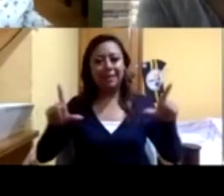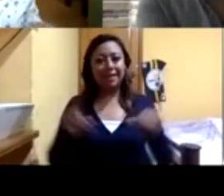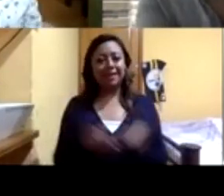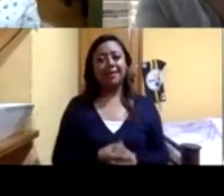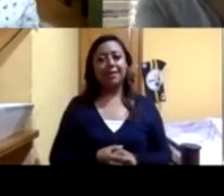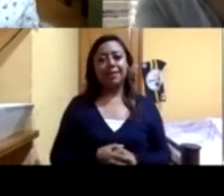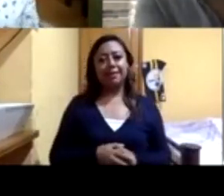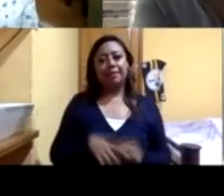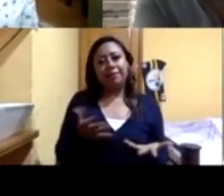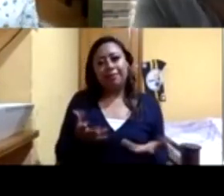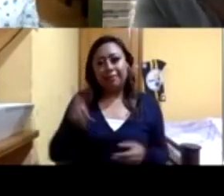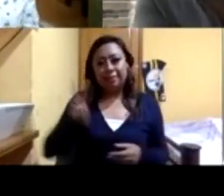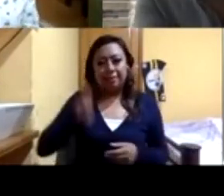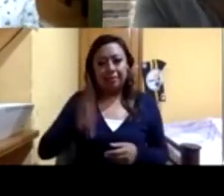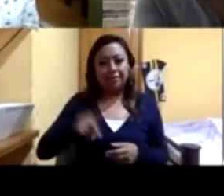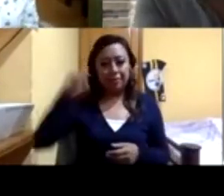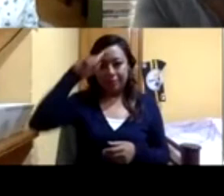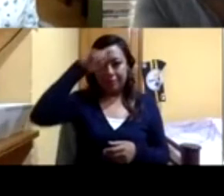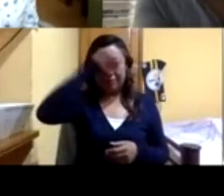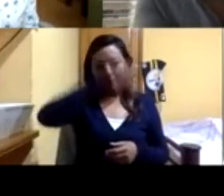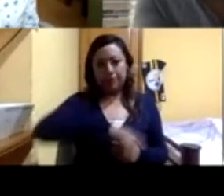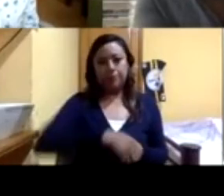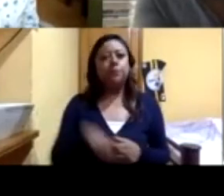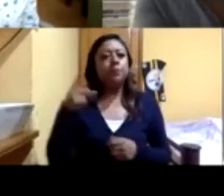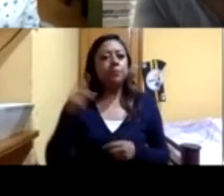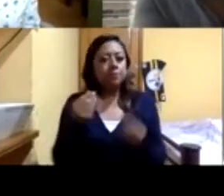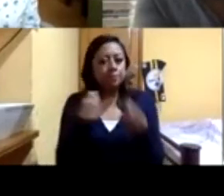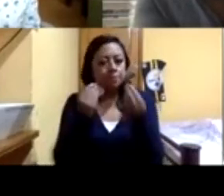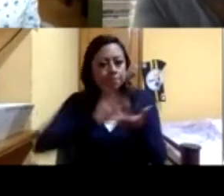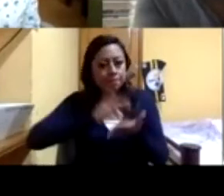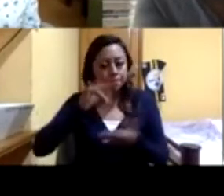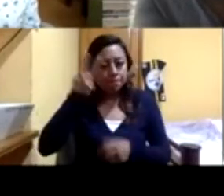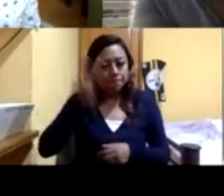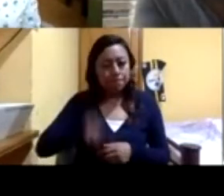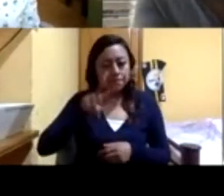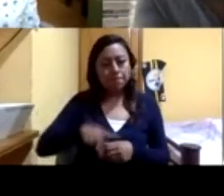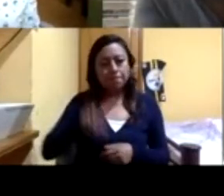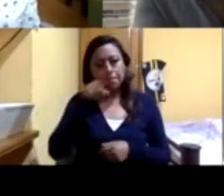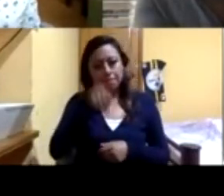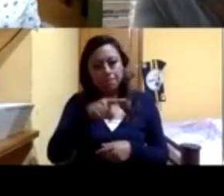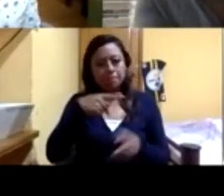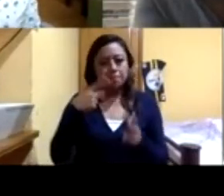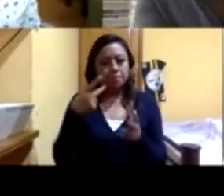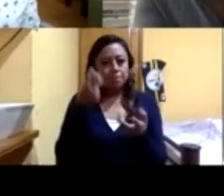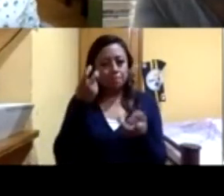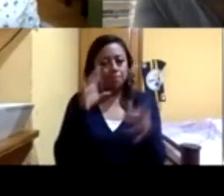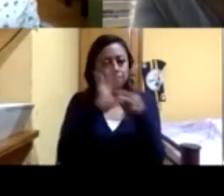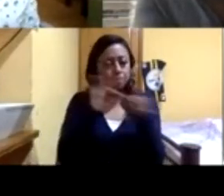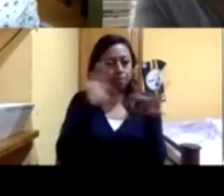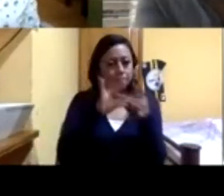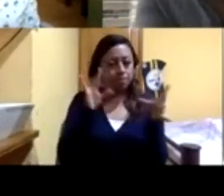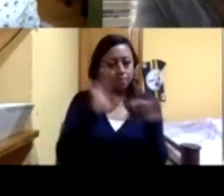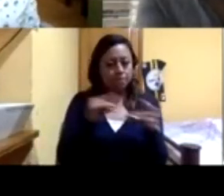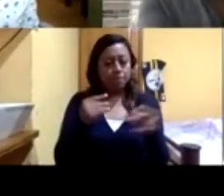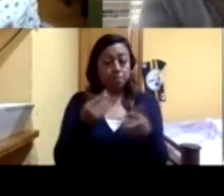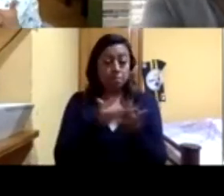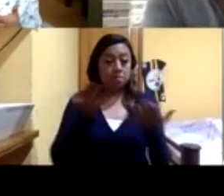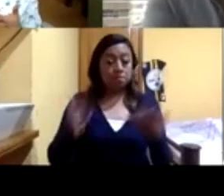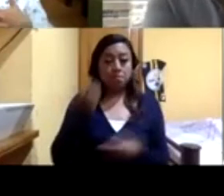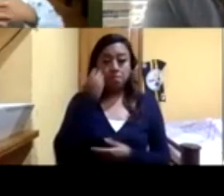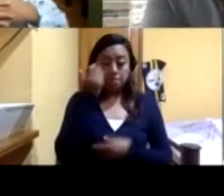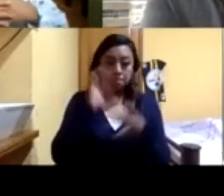se me barrió. Pero muchas gracias por hacer esta recapitulación y me encantaría comentar sobre